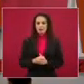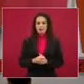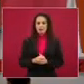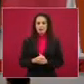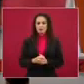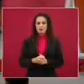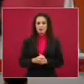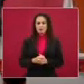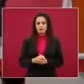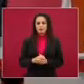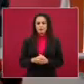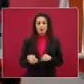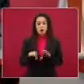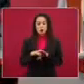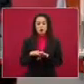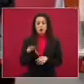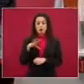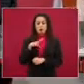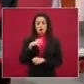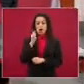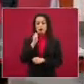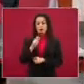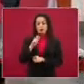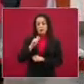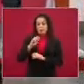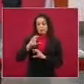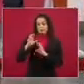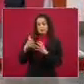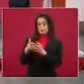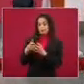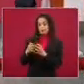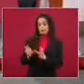se envuelven en la bandera del feminismo